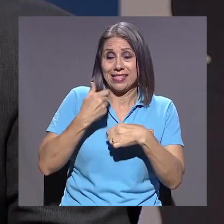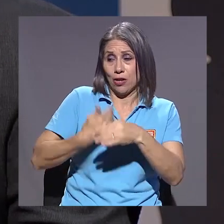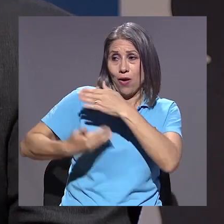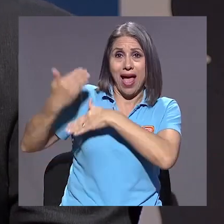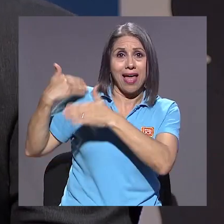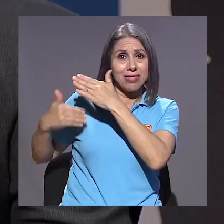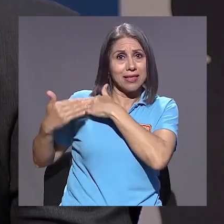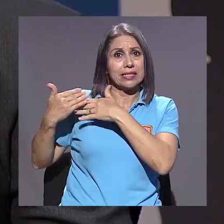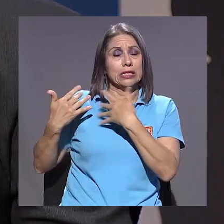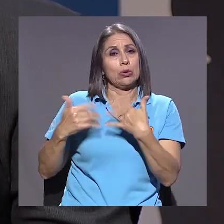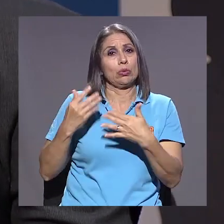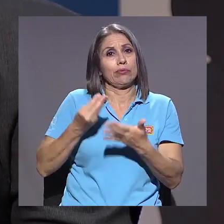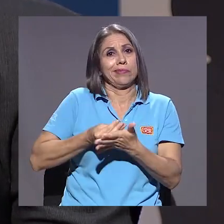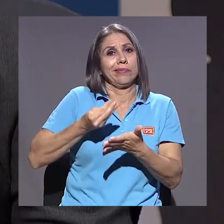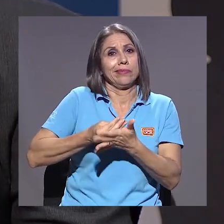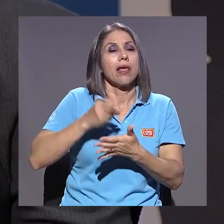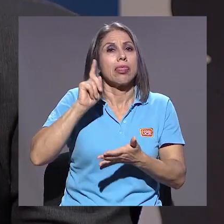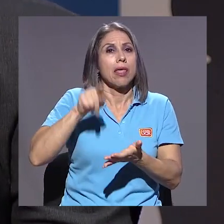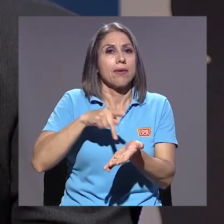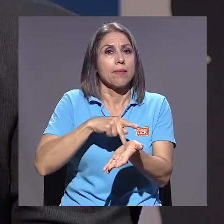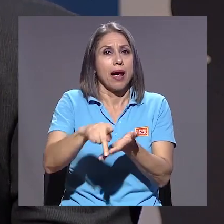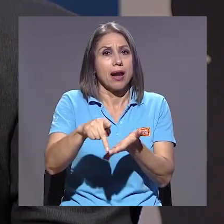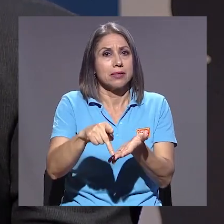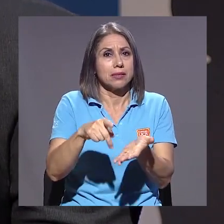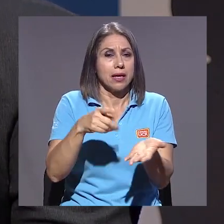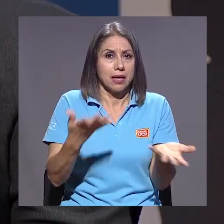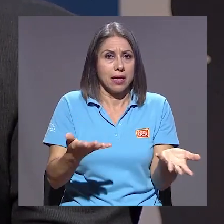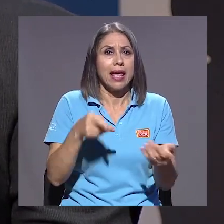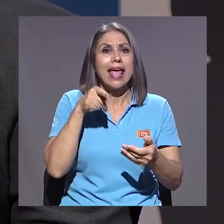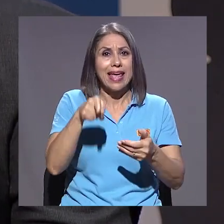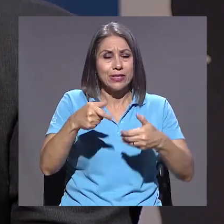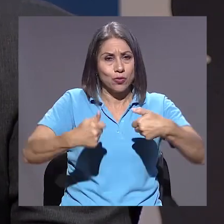tienen que pagarse. Y ese era y es parte del